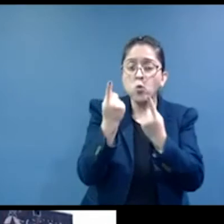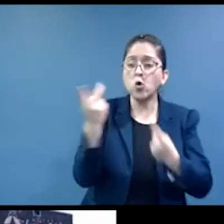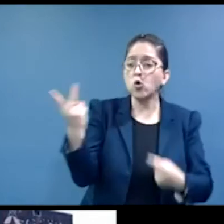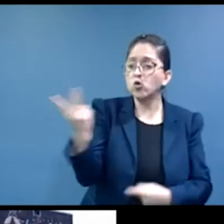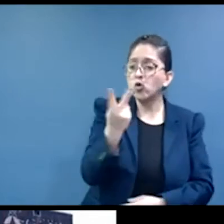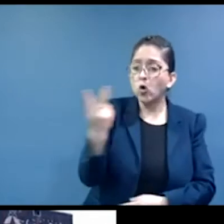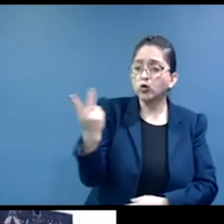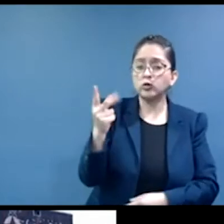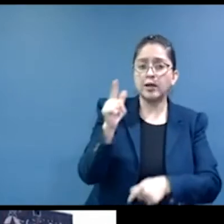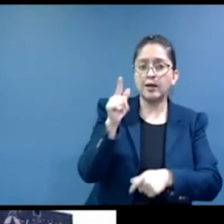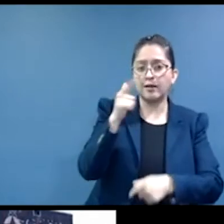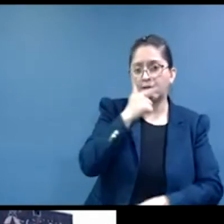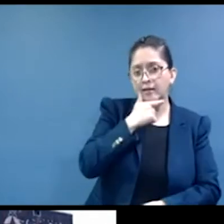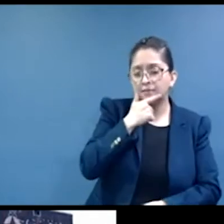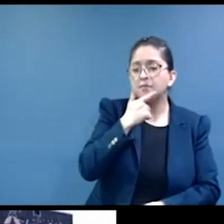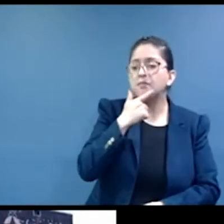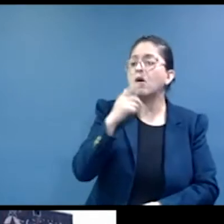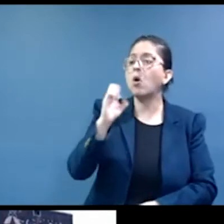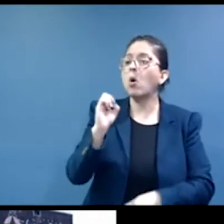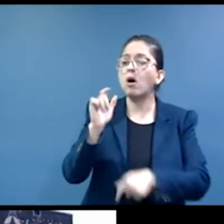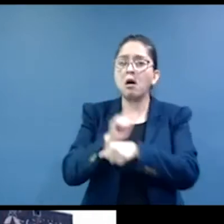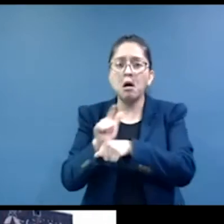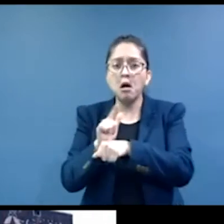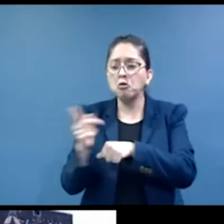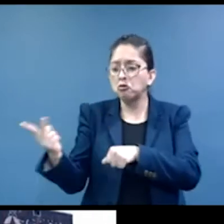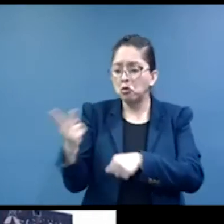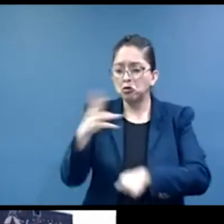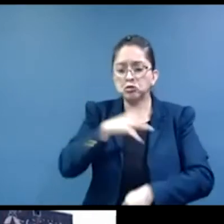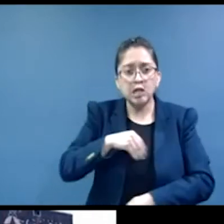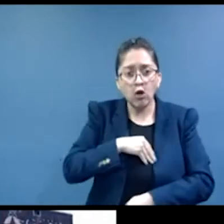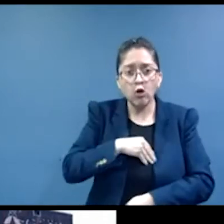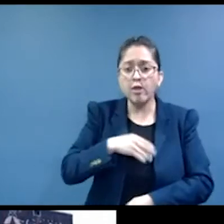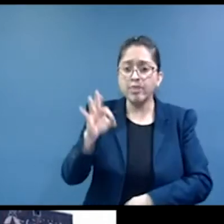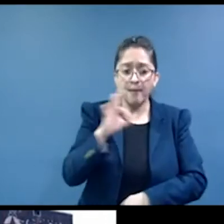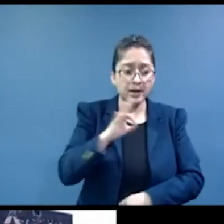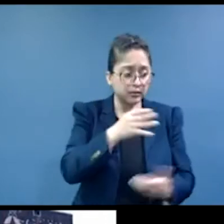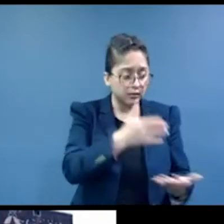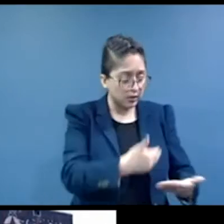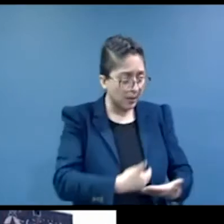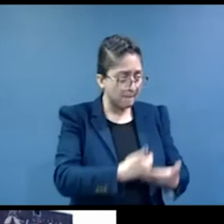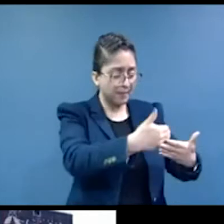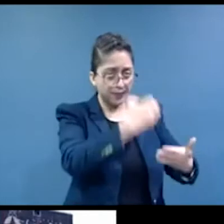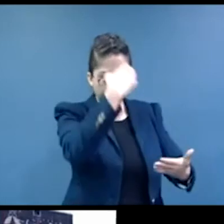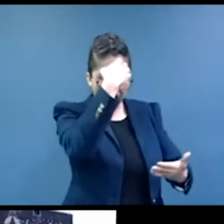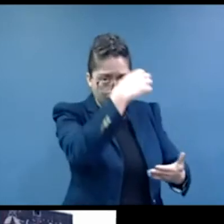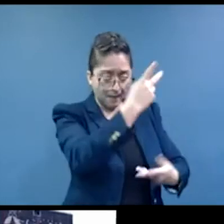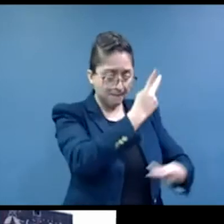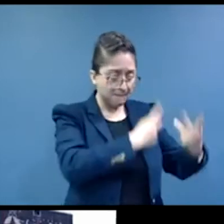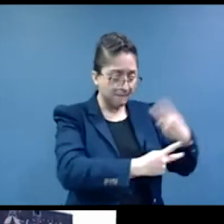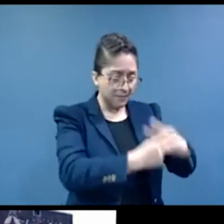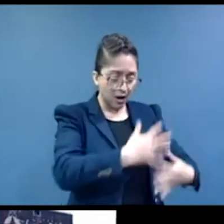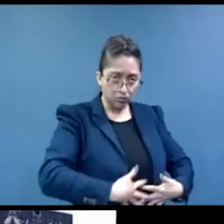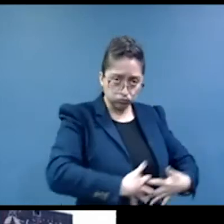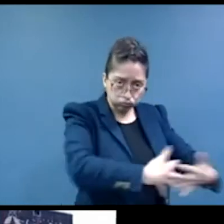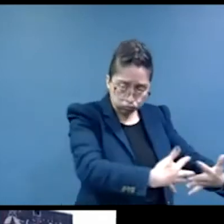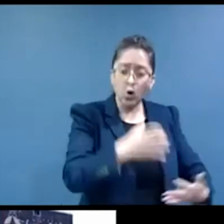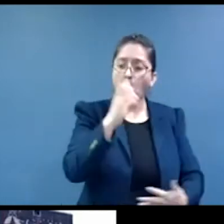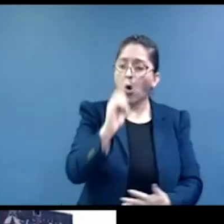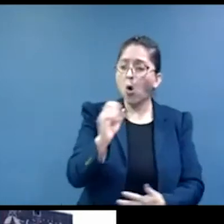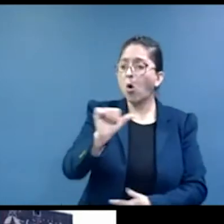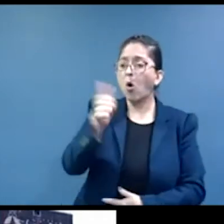niños no solo procreados, sino también adoptados o aquellos que nacen a través de procedimientos de reproducción asistida,